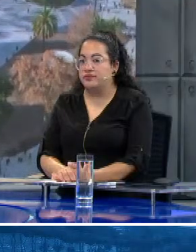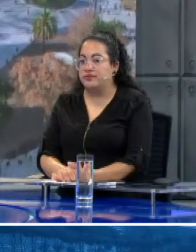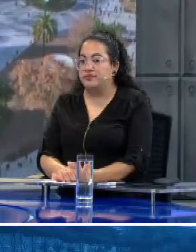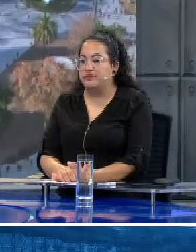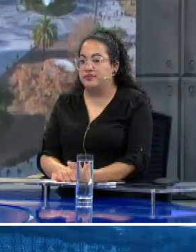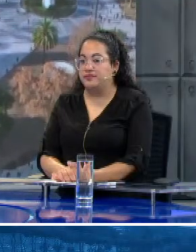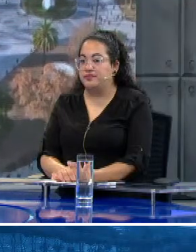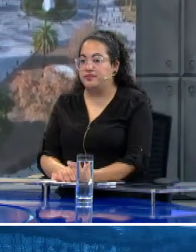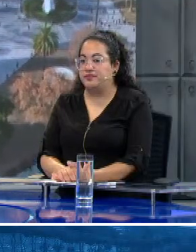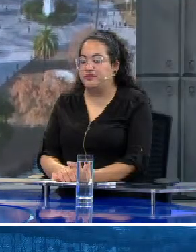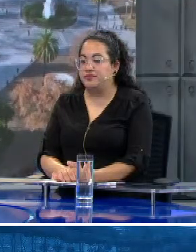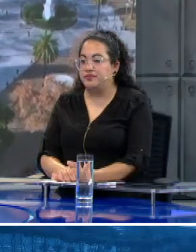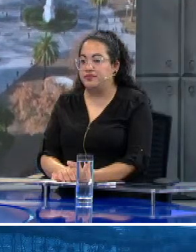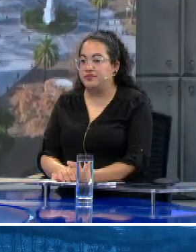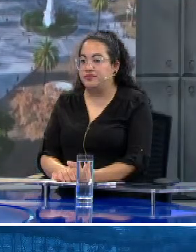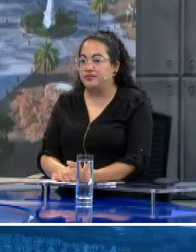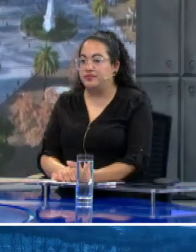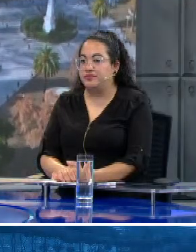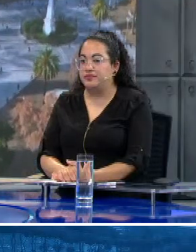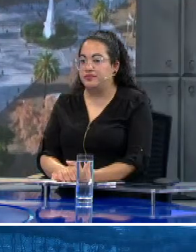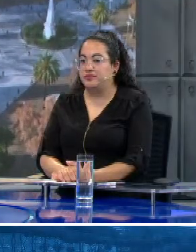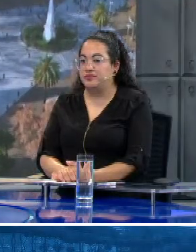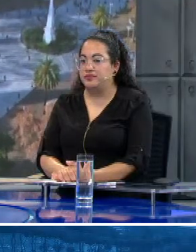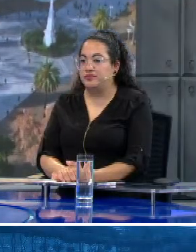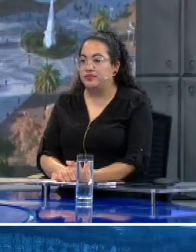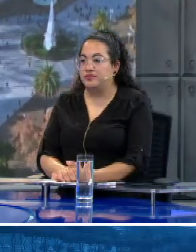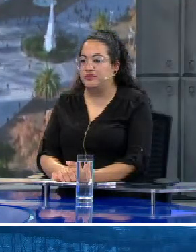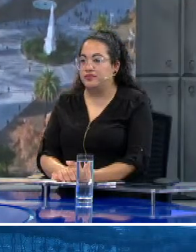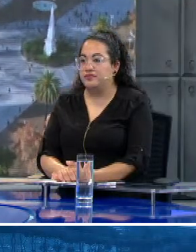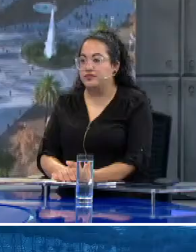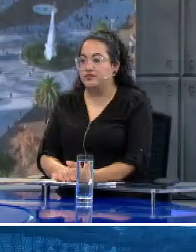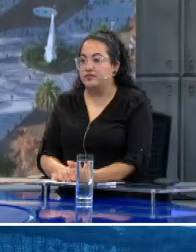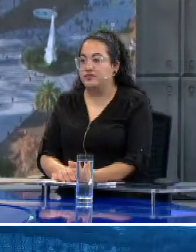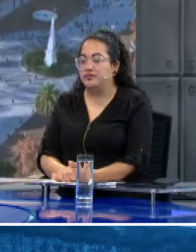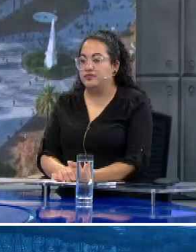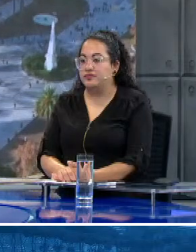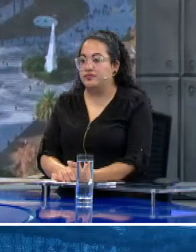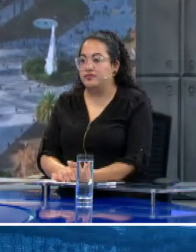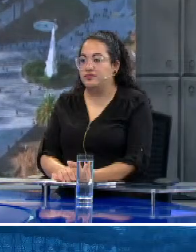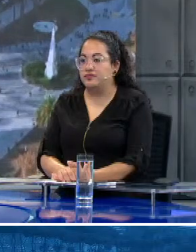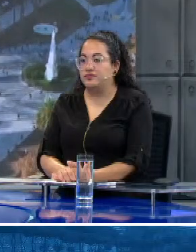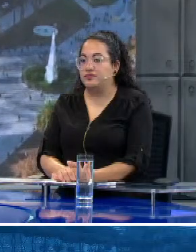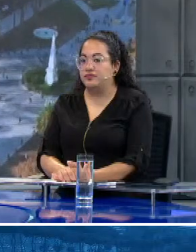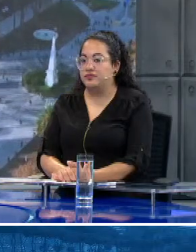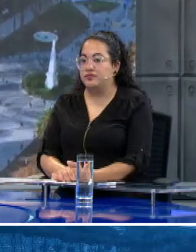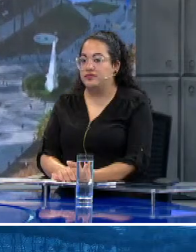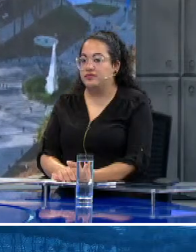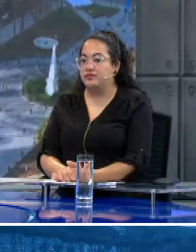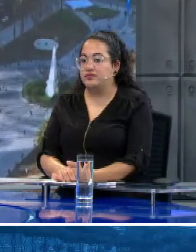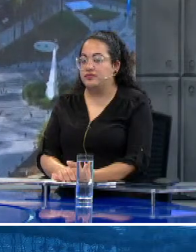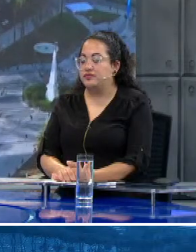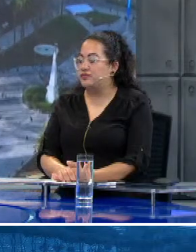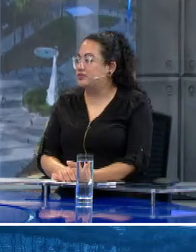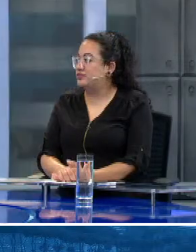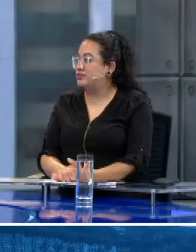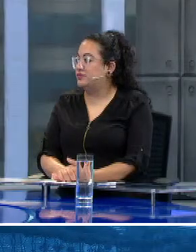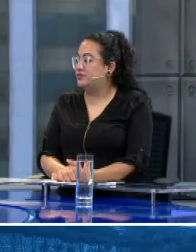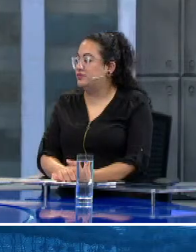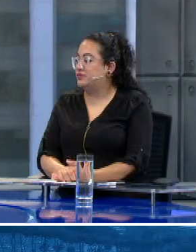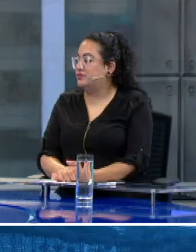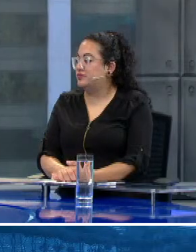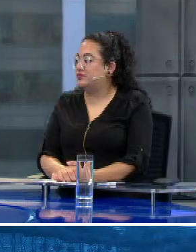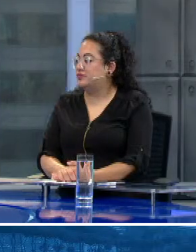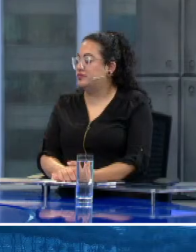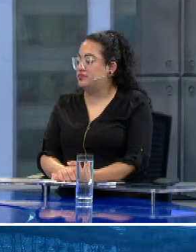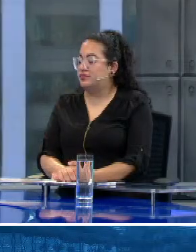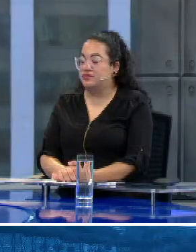la zona del Vaticano. Así que vamos a estar compartiendo con ustedes todas estas imágenes, están en vivo y en directo, obviamente